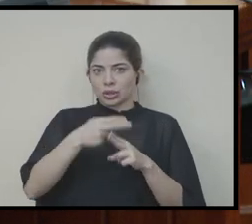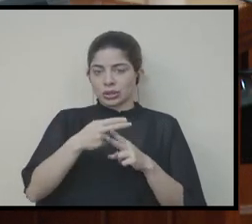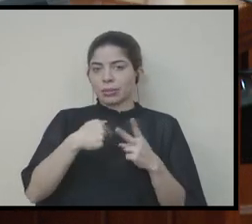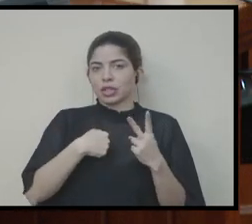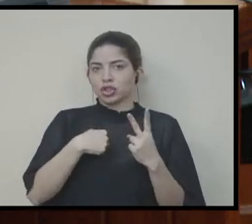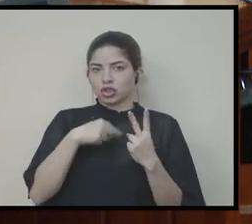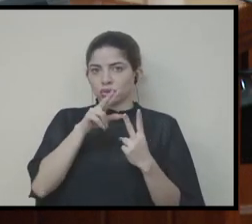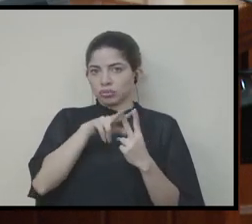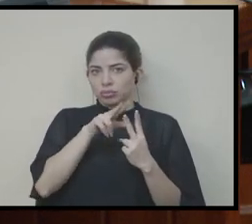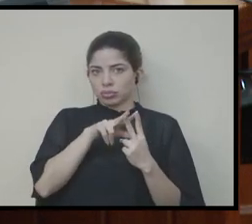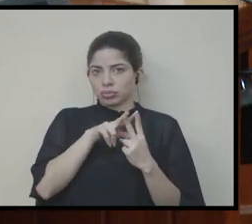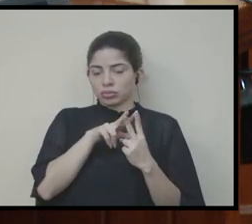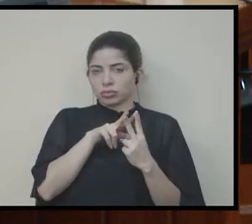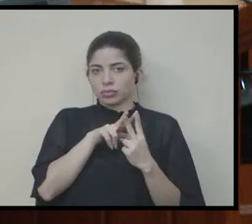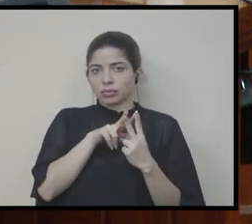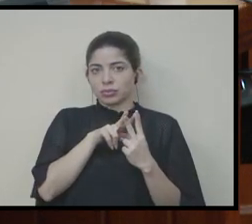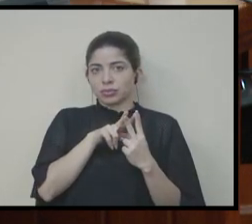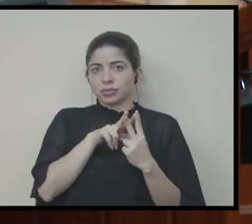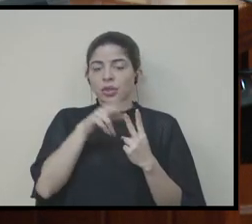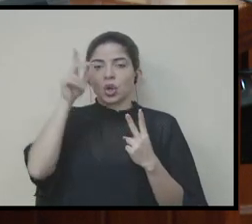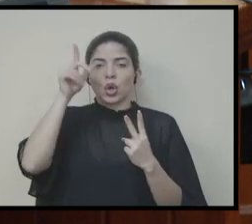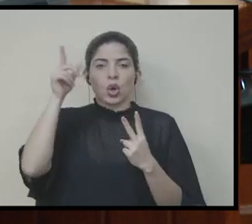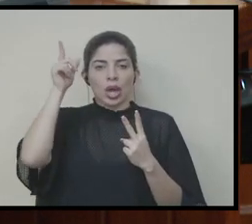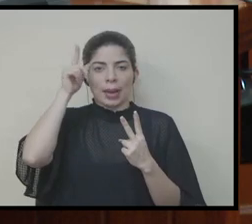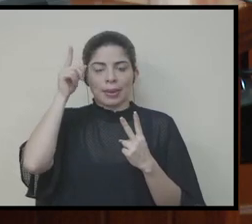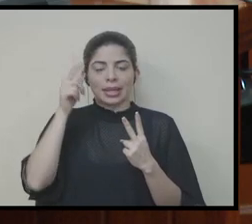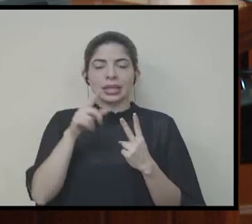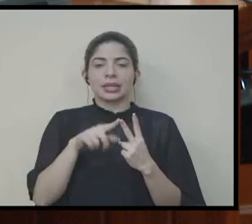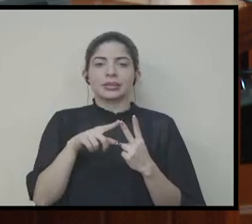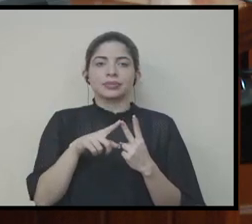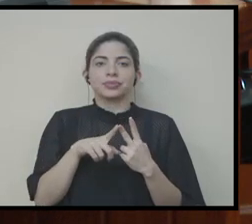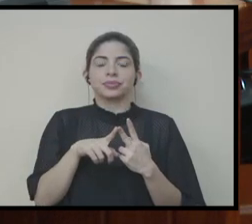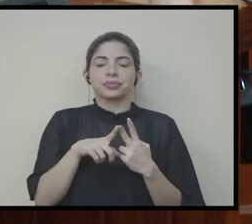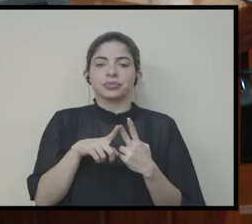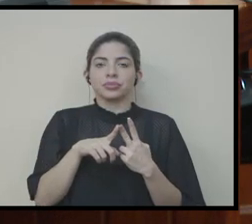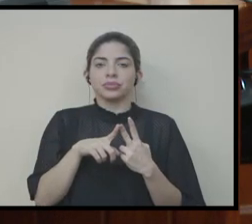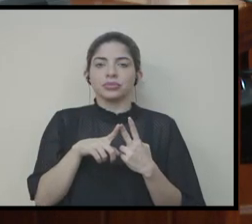yo. Y obviamente